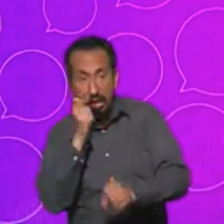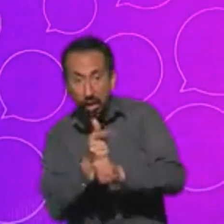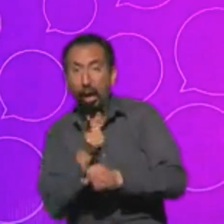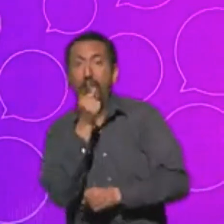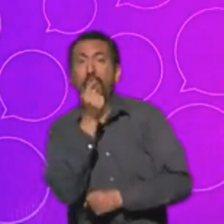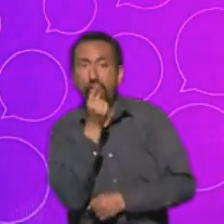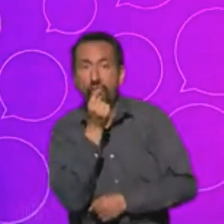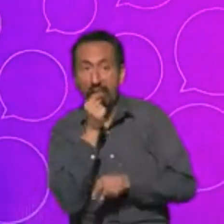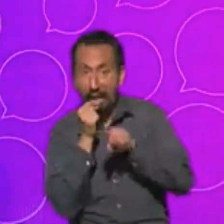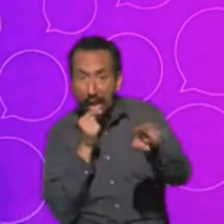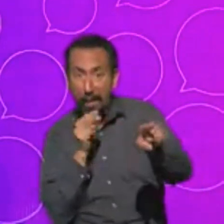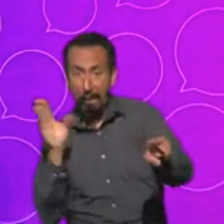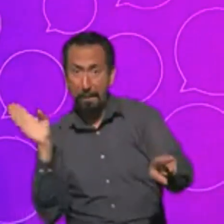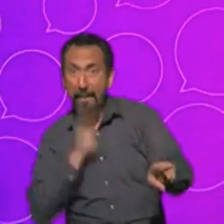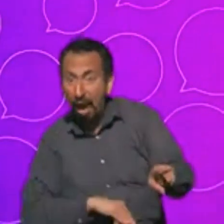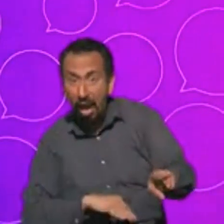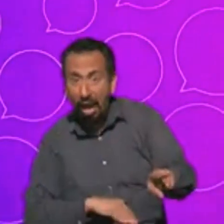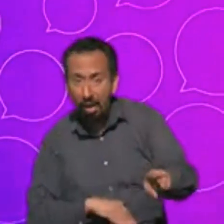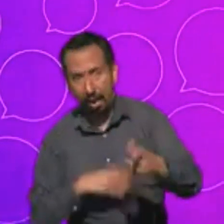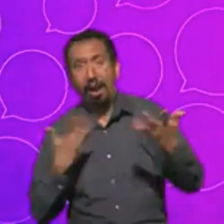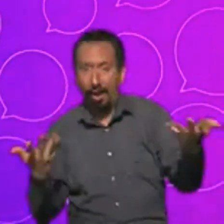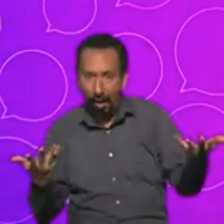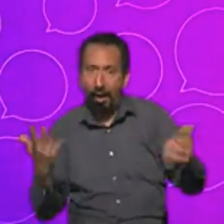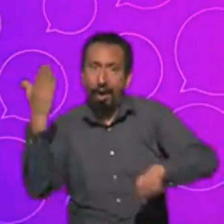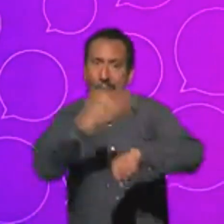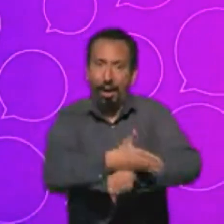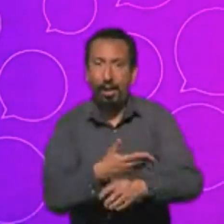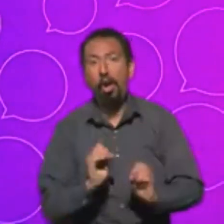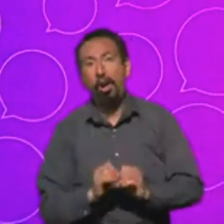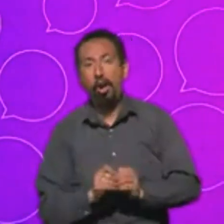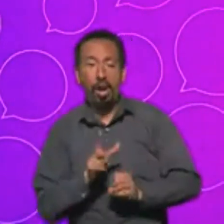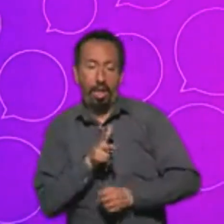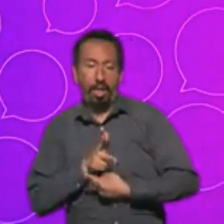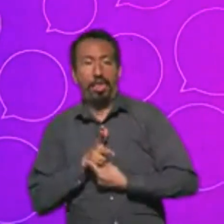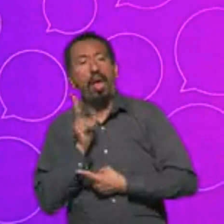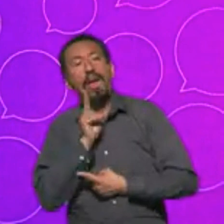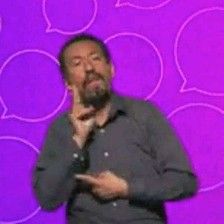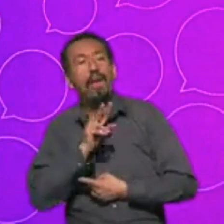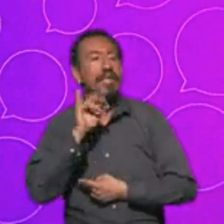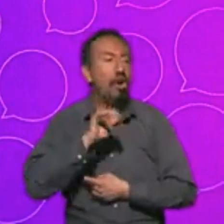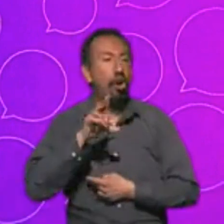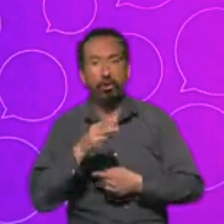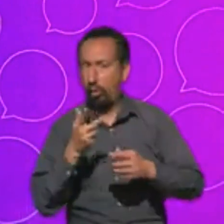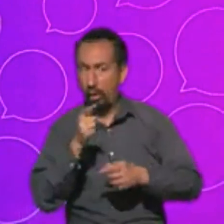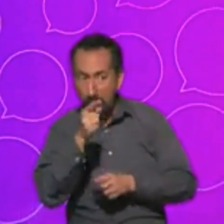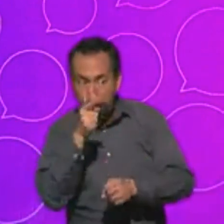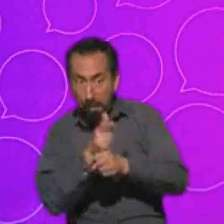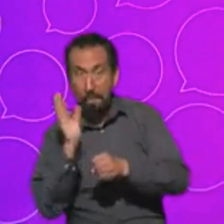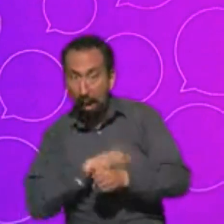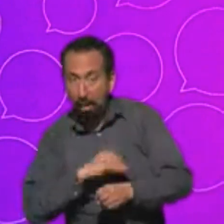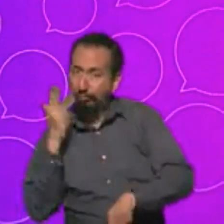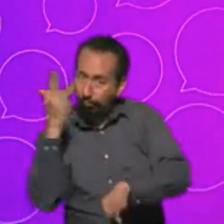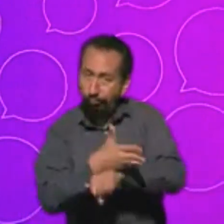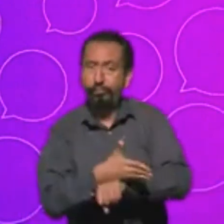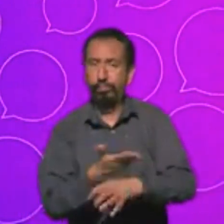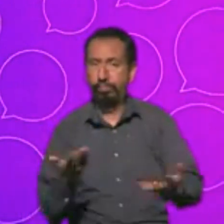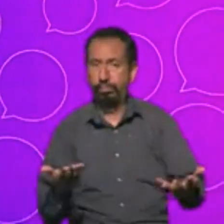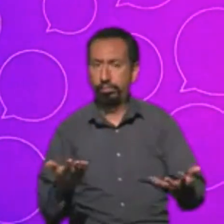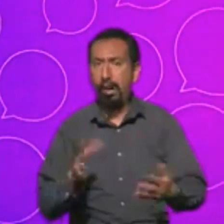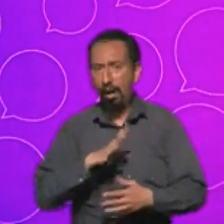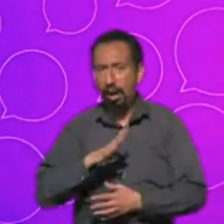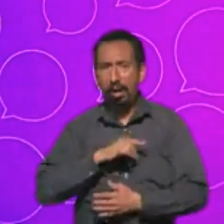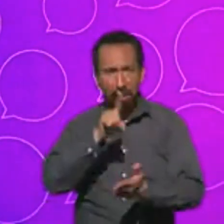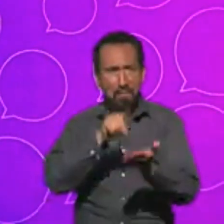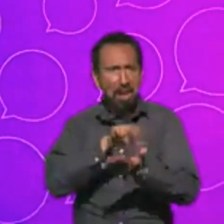policía está haciendo algo mal pues tenemos que tomar acciones no ponerle una cámara para ver si se está portando bien o mal tenemos cámaras de sobra creo que tenemos como